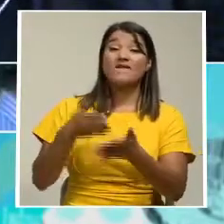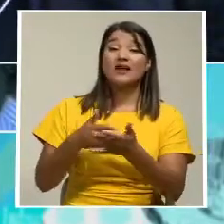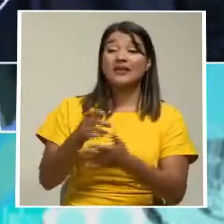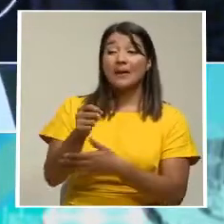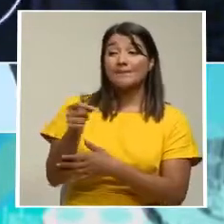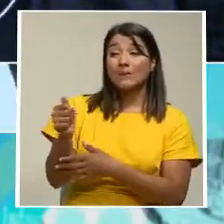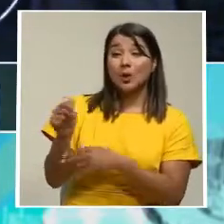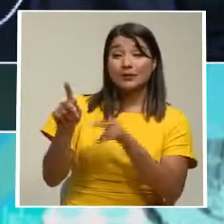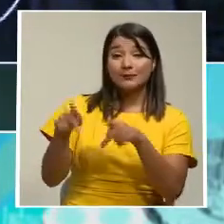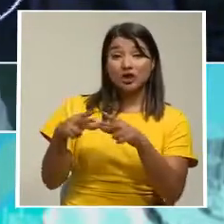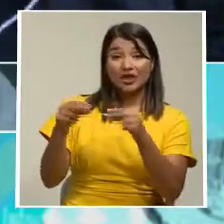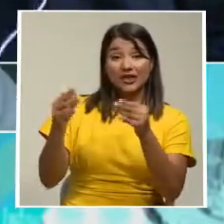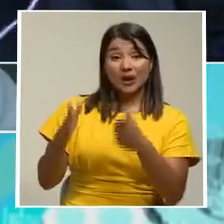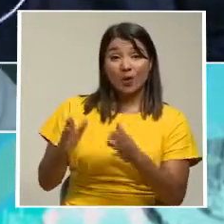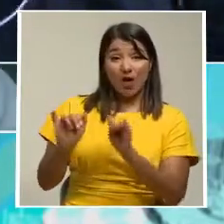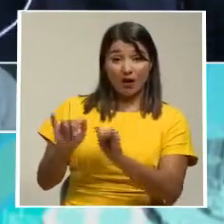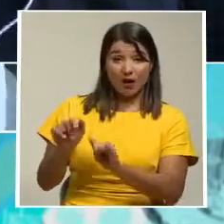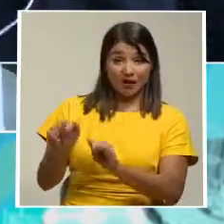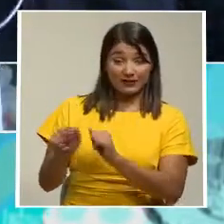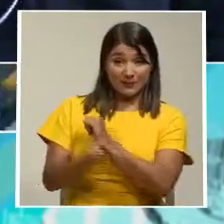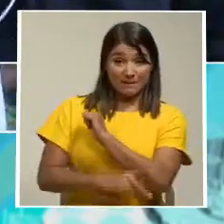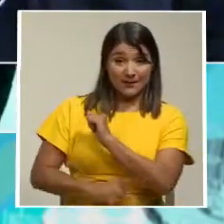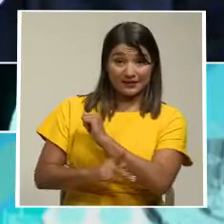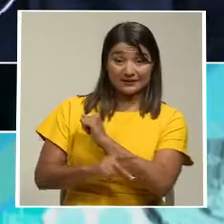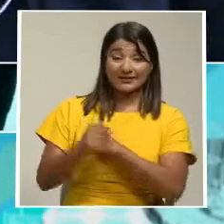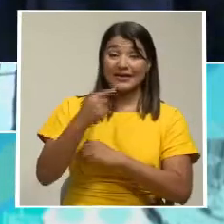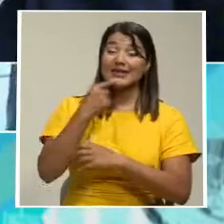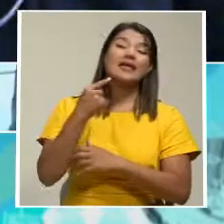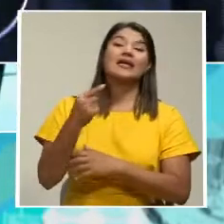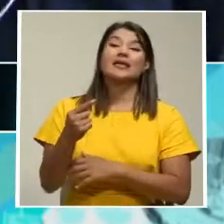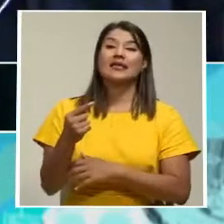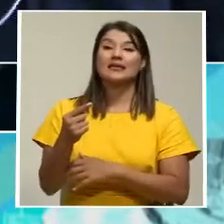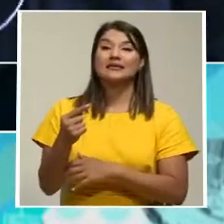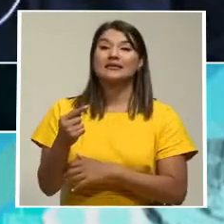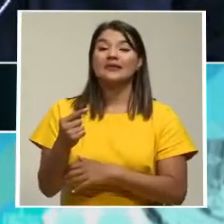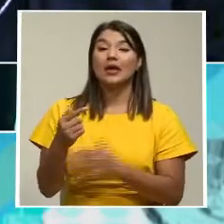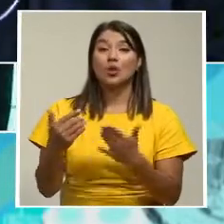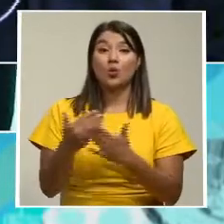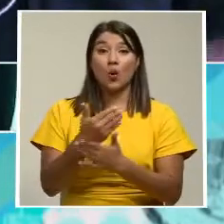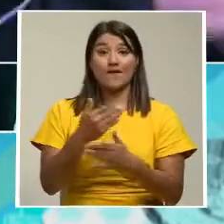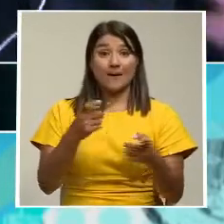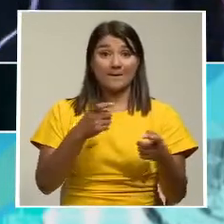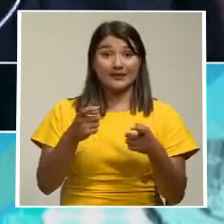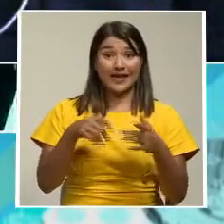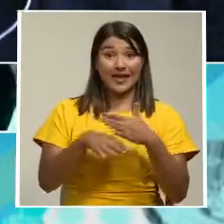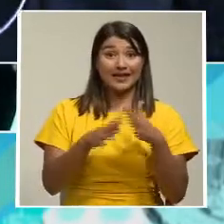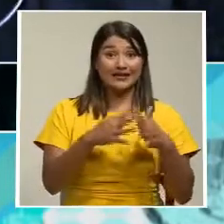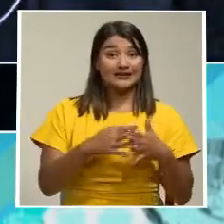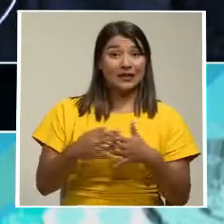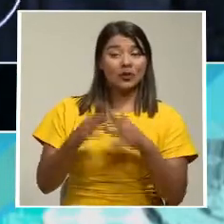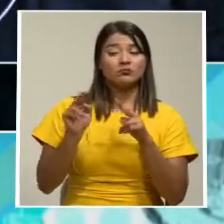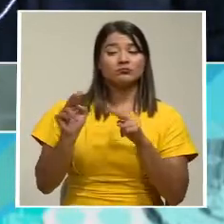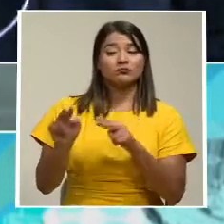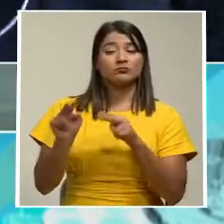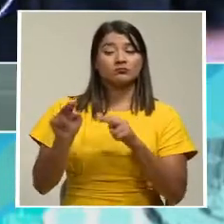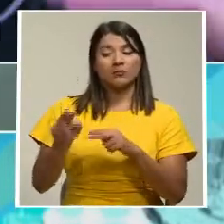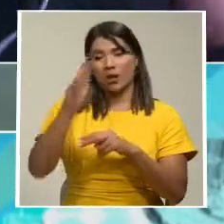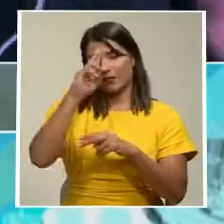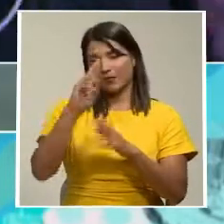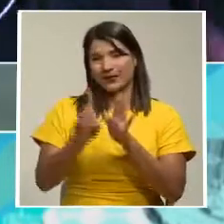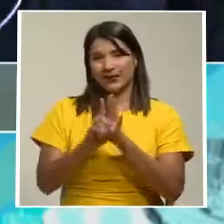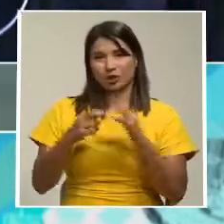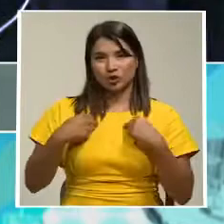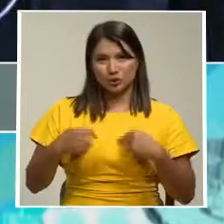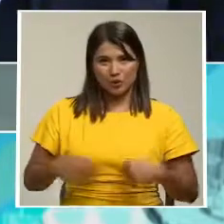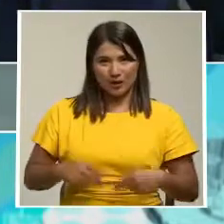ahí. Y le dijo a Ortega que esta administración de Estados Unidos, esta nueva administración en Estados Unidos va a estar muy vigilante del respeto de los derechos humanos, de las